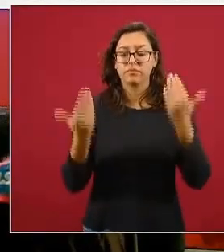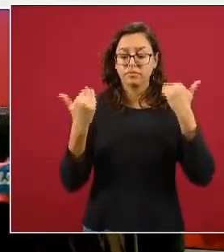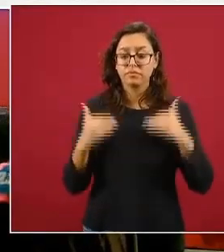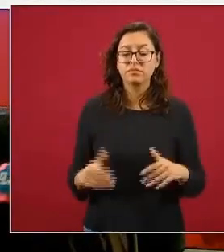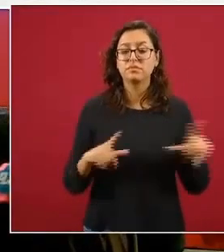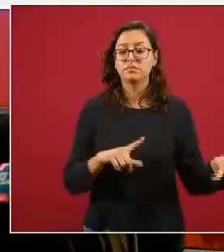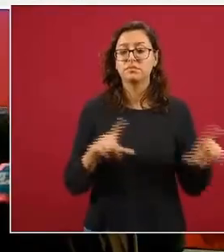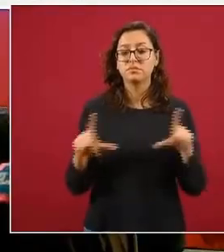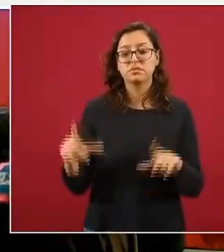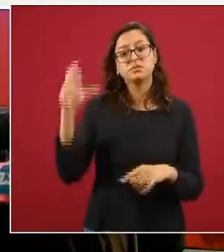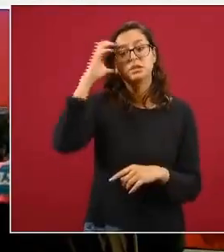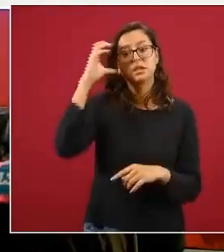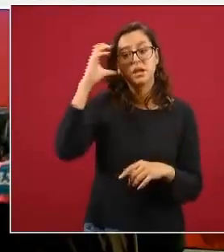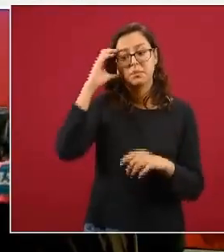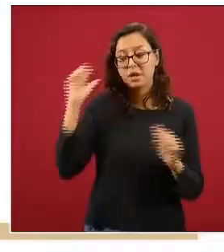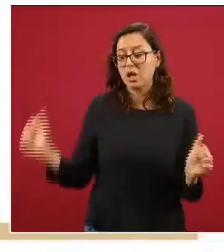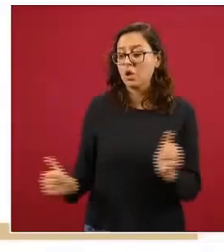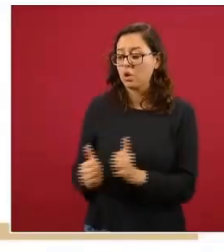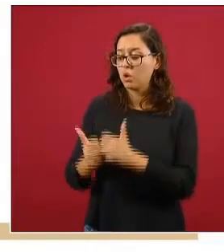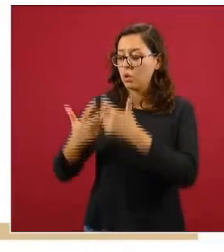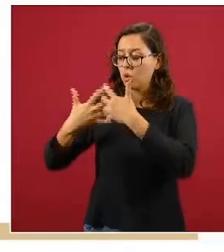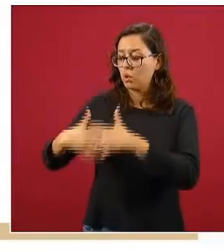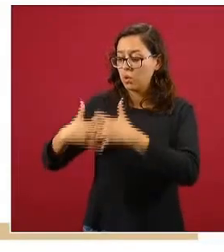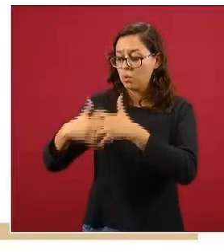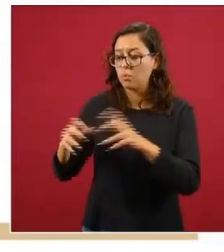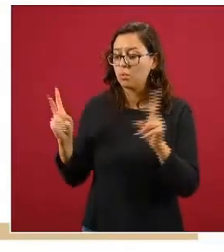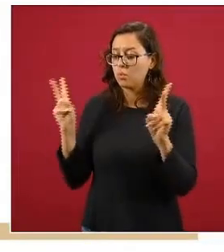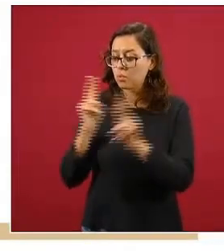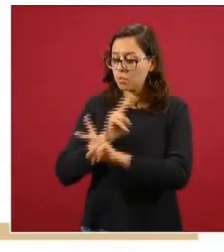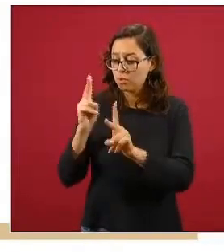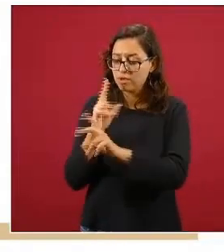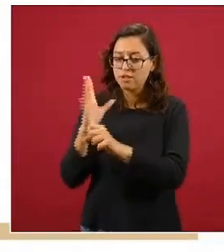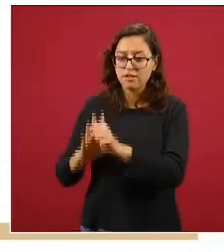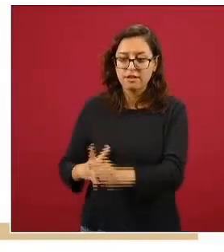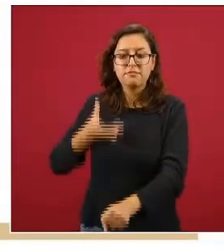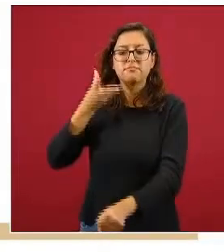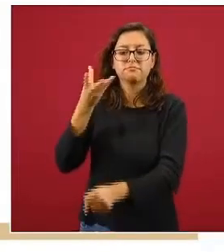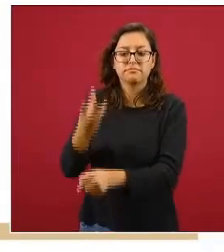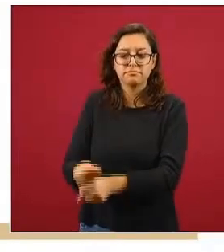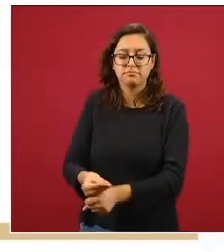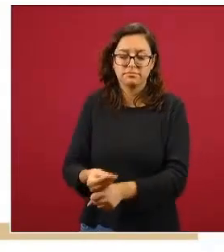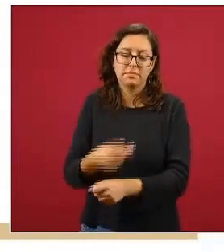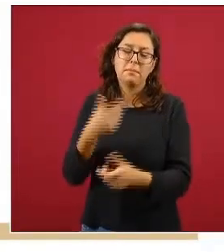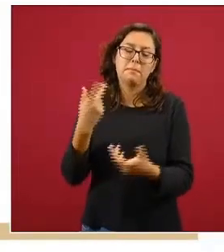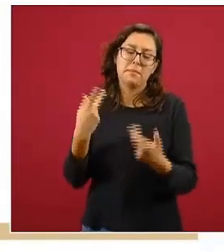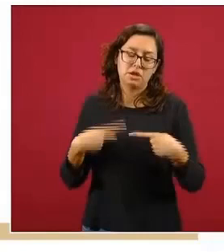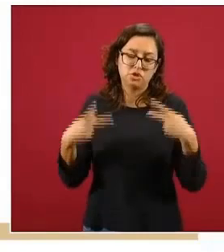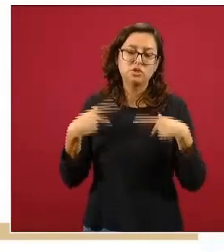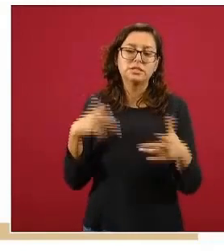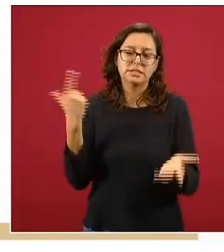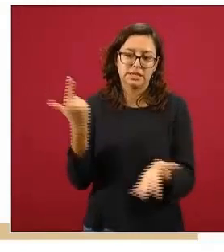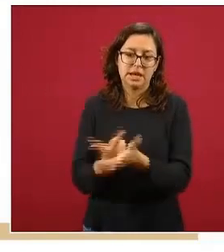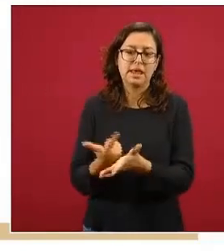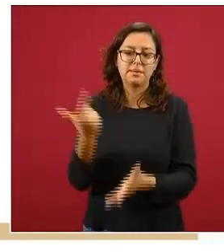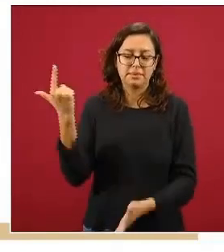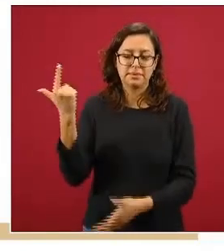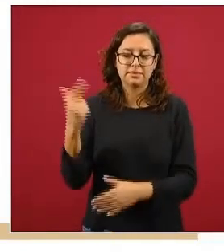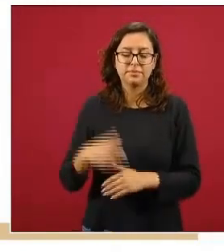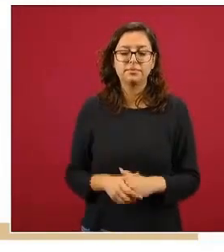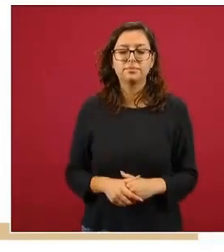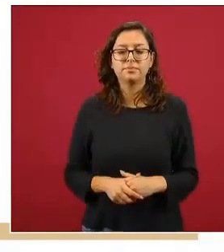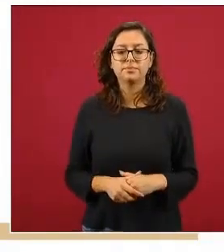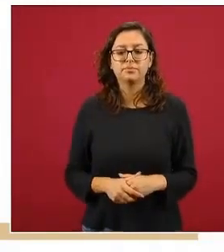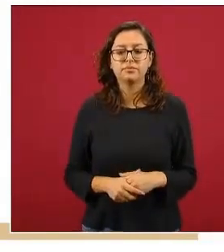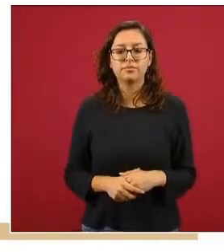la ocupación de las camas que han sido reconvertidas para el tratamiento de personas críticamente enfermas, las camas